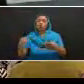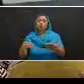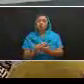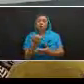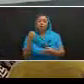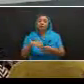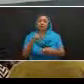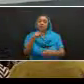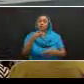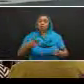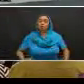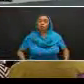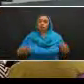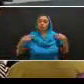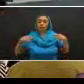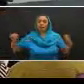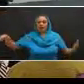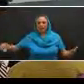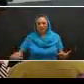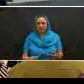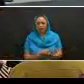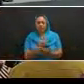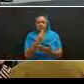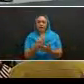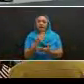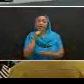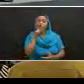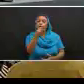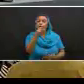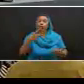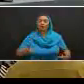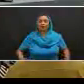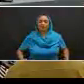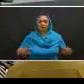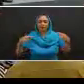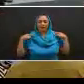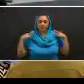Dios va a renovar tu vida.